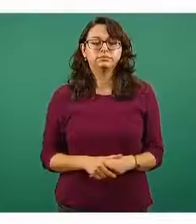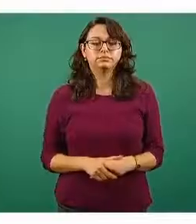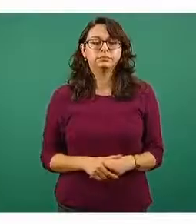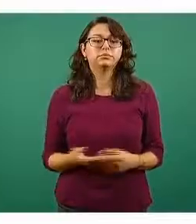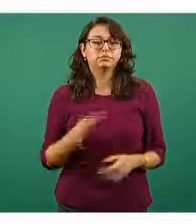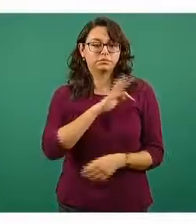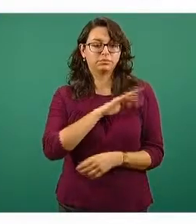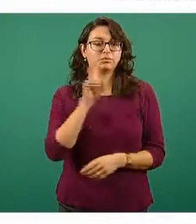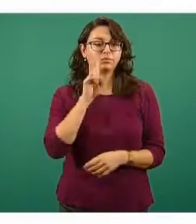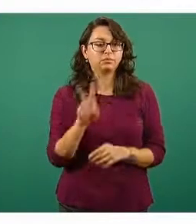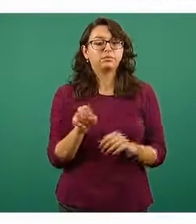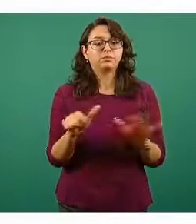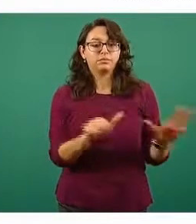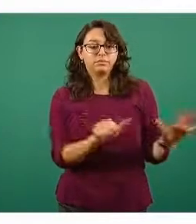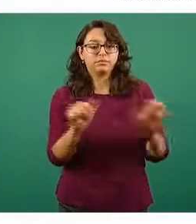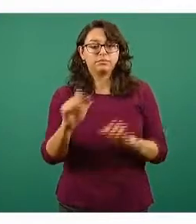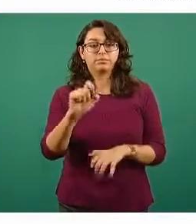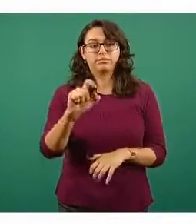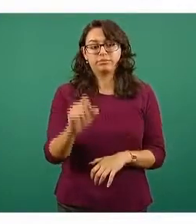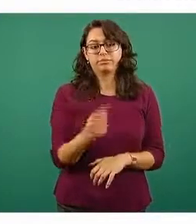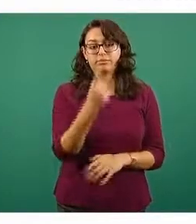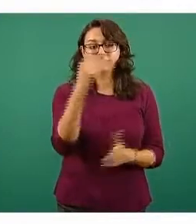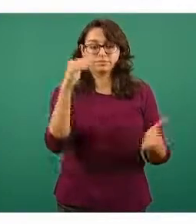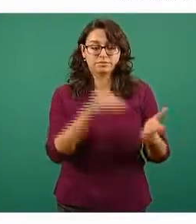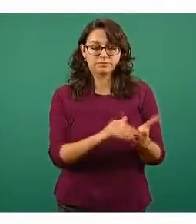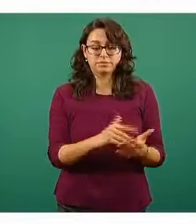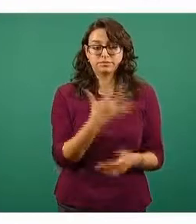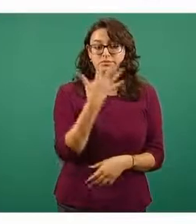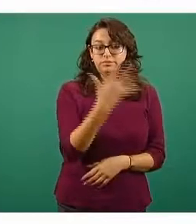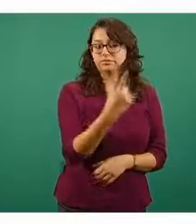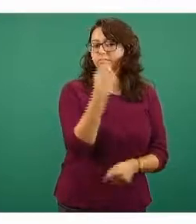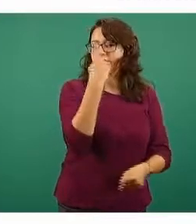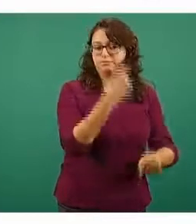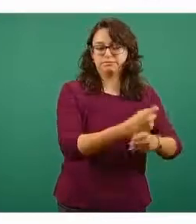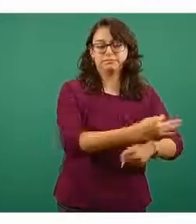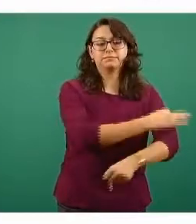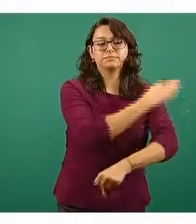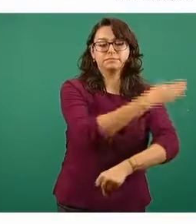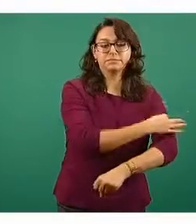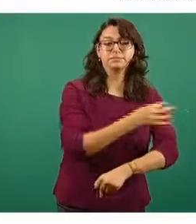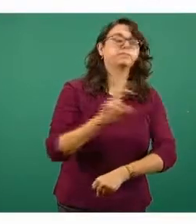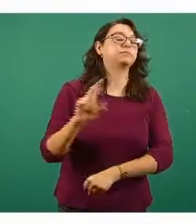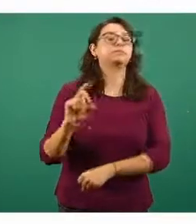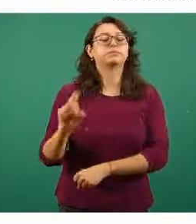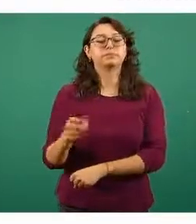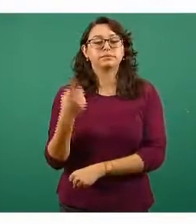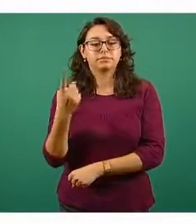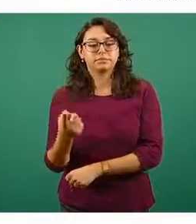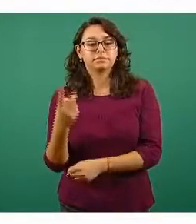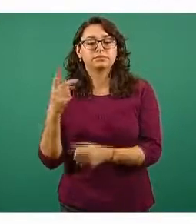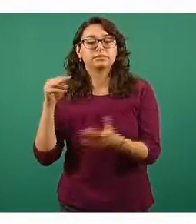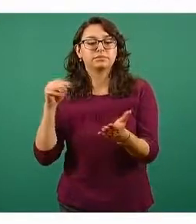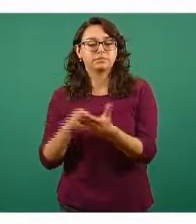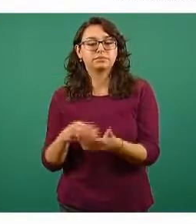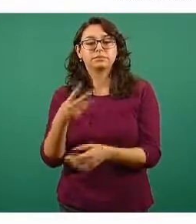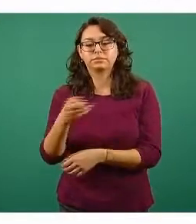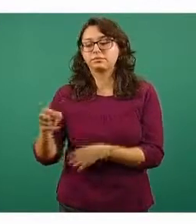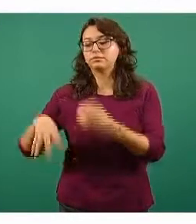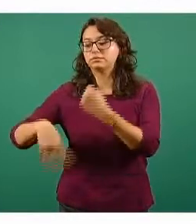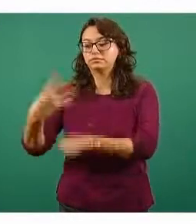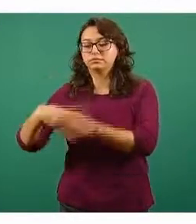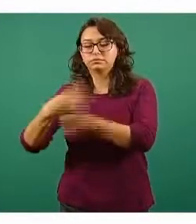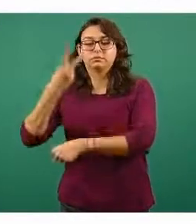621.005 han sido primeras aplicaciones, primeras dosis, y 31.314 representan la